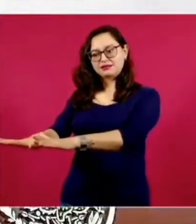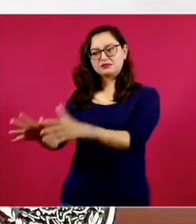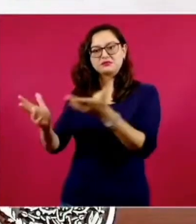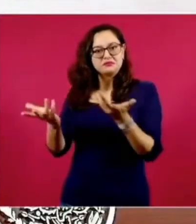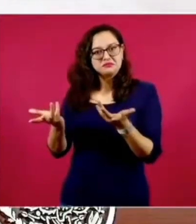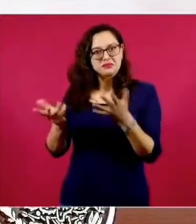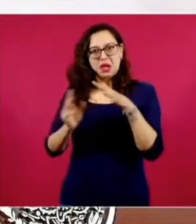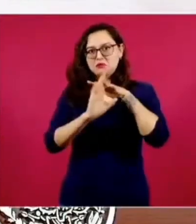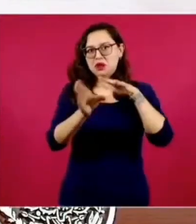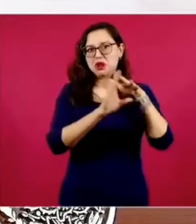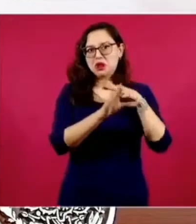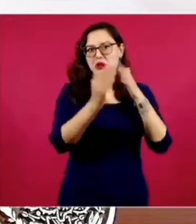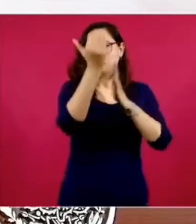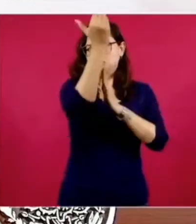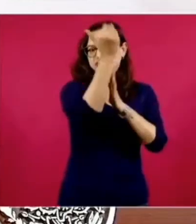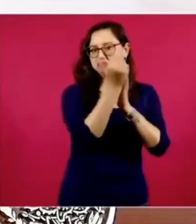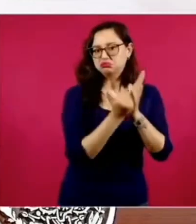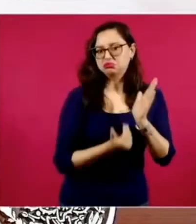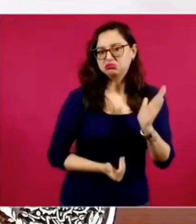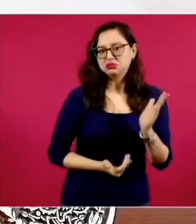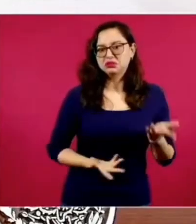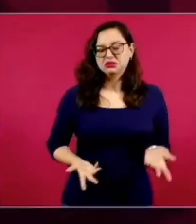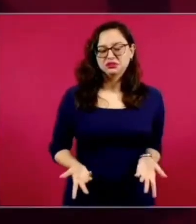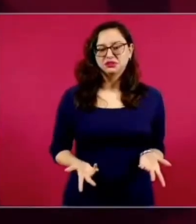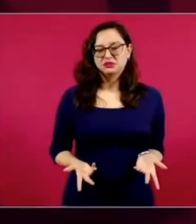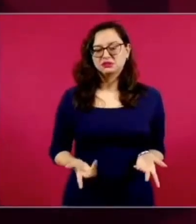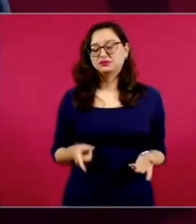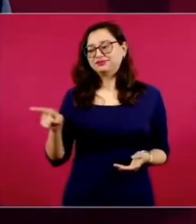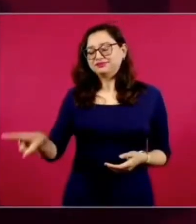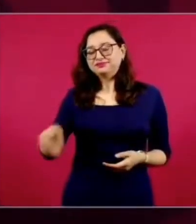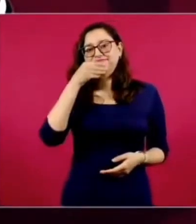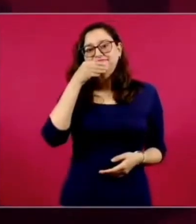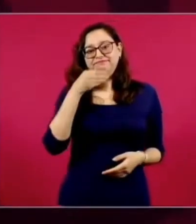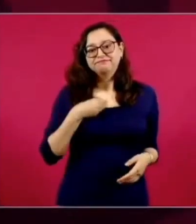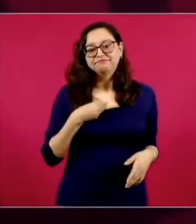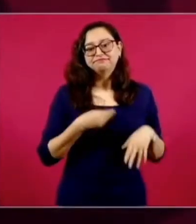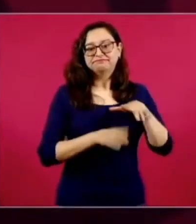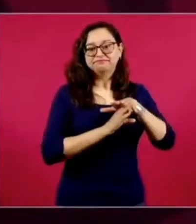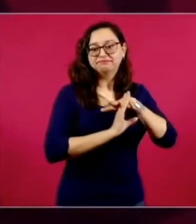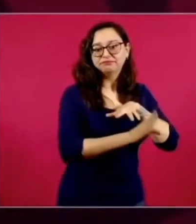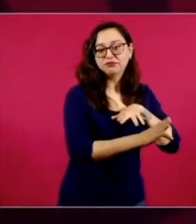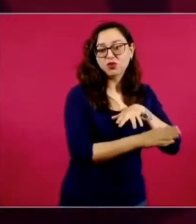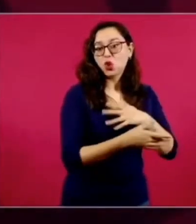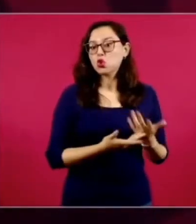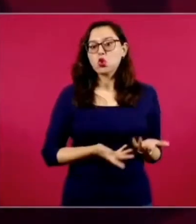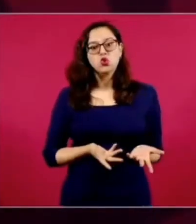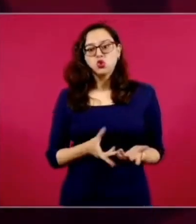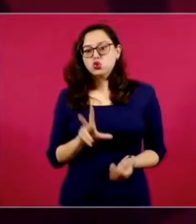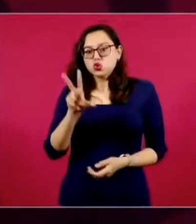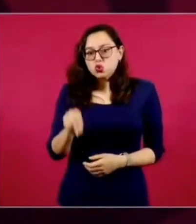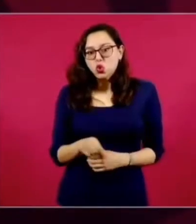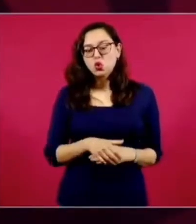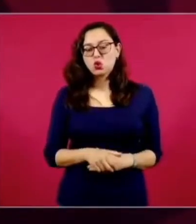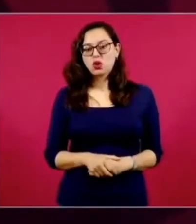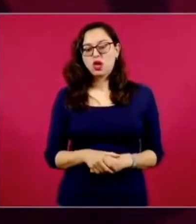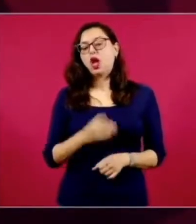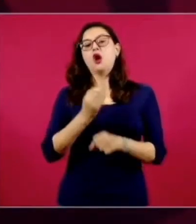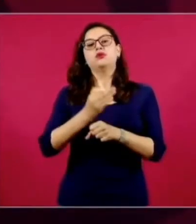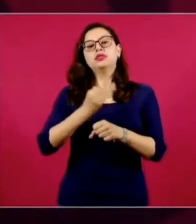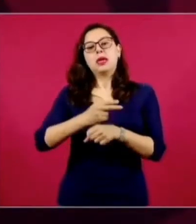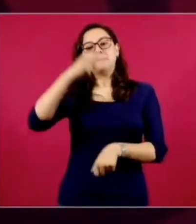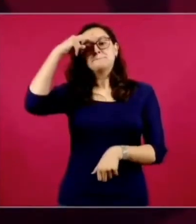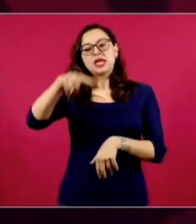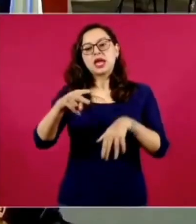obligada a emigrar. Nosotros hemos bajado la migración porque hay trabajo en